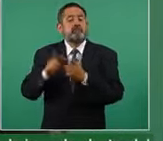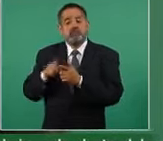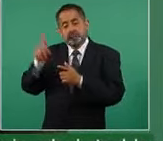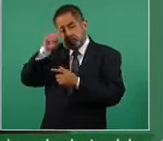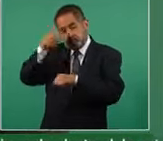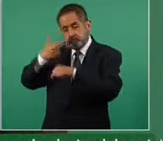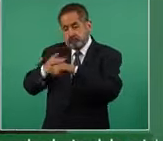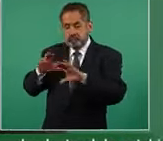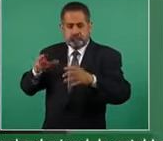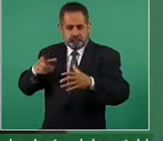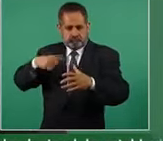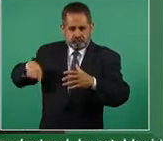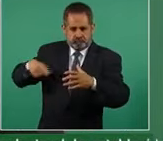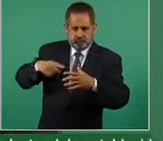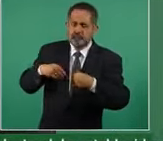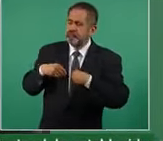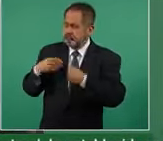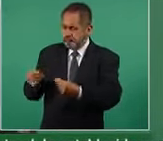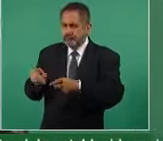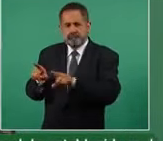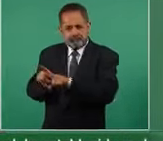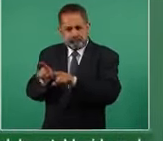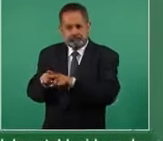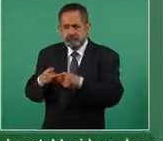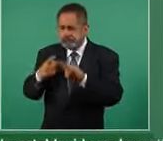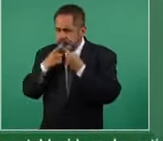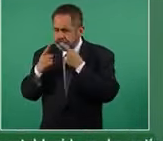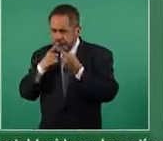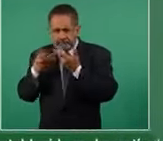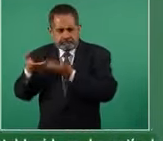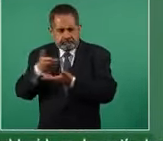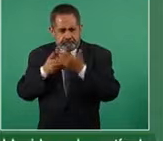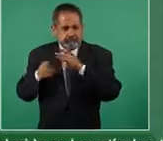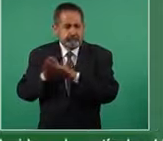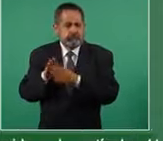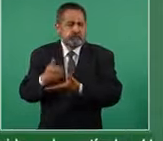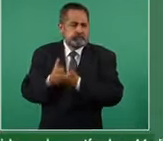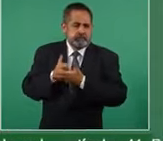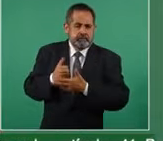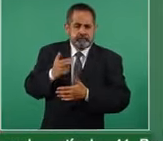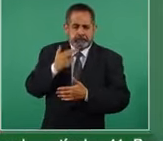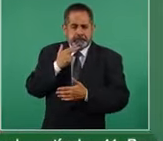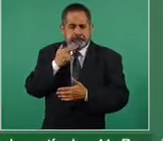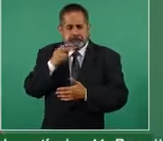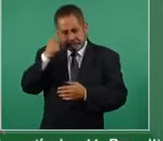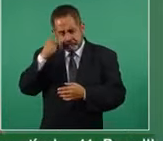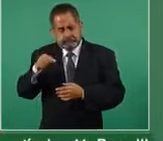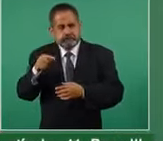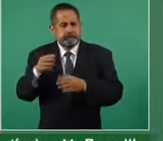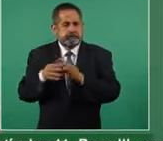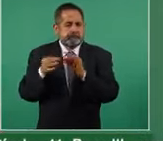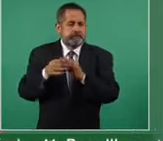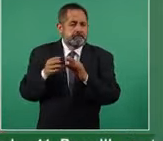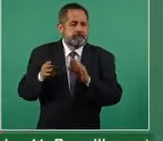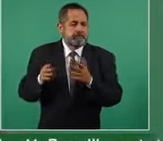asesores que nos están ayudando para